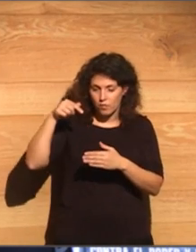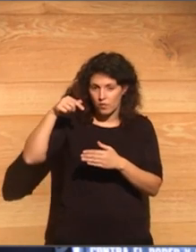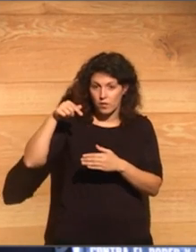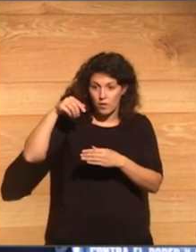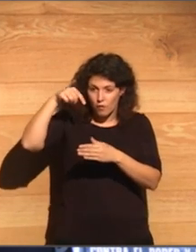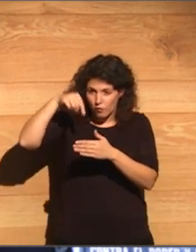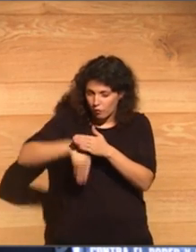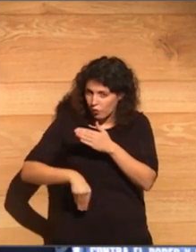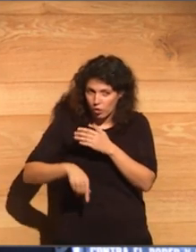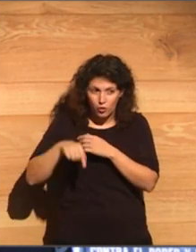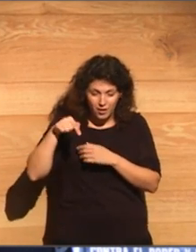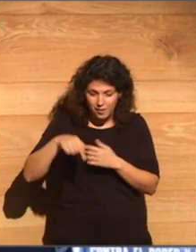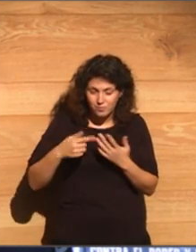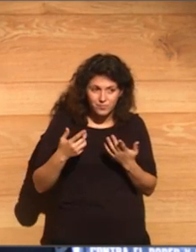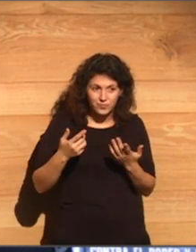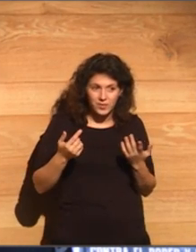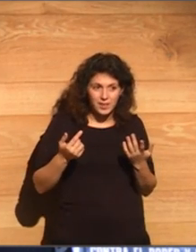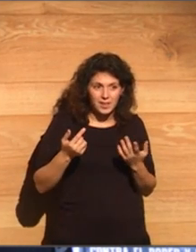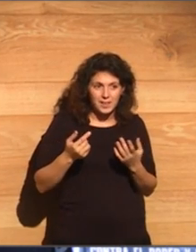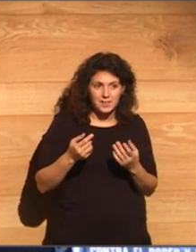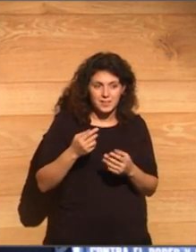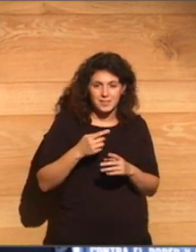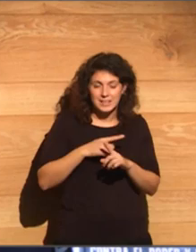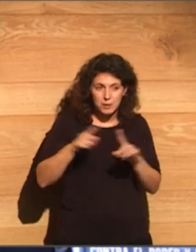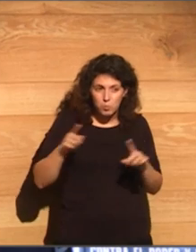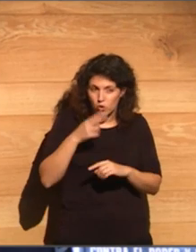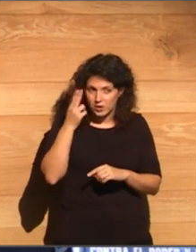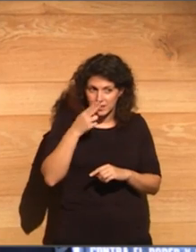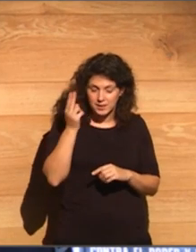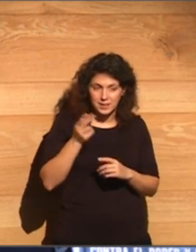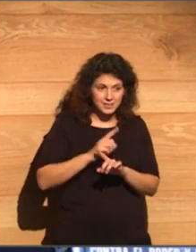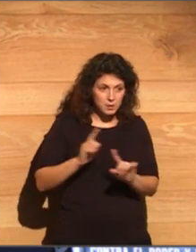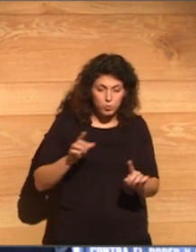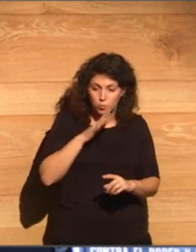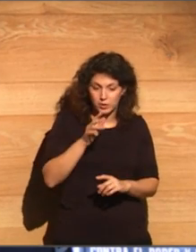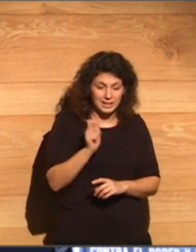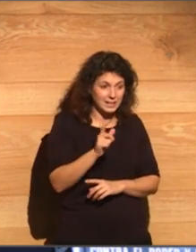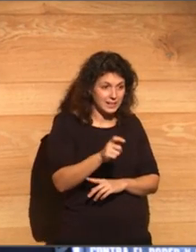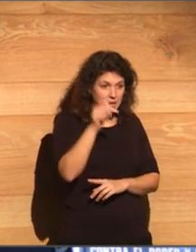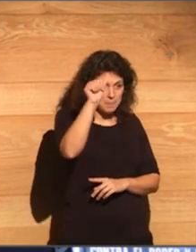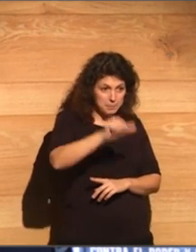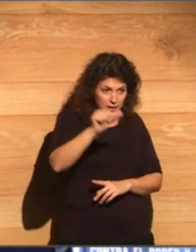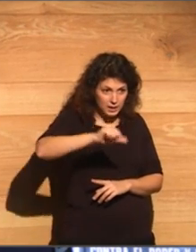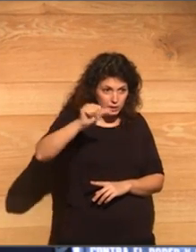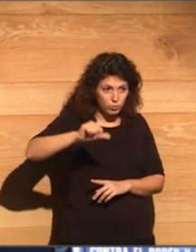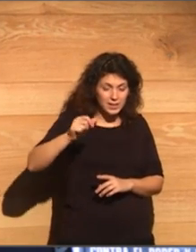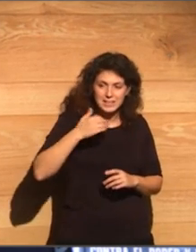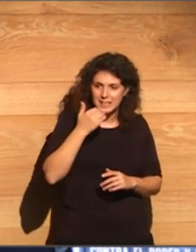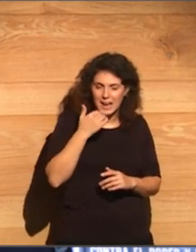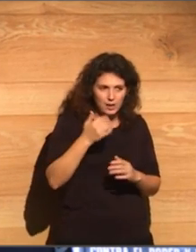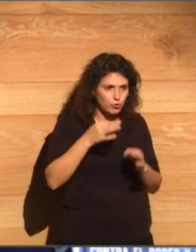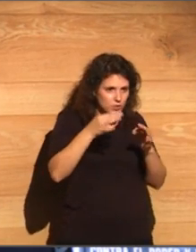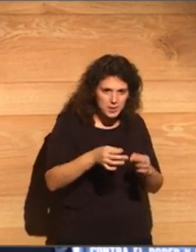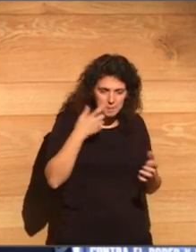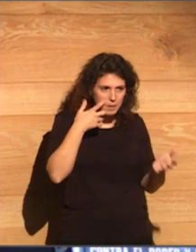su fondo, tampoco es interesante, porque normalmente en sus pelis siempre resuenan cosas, a pesar de